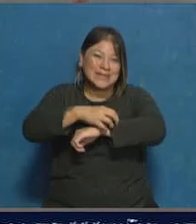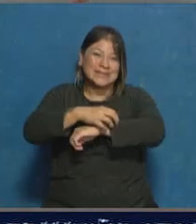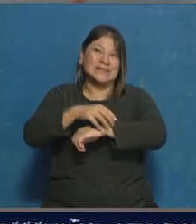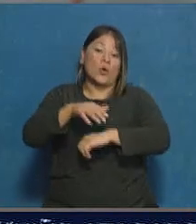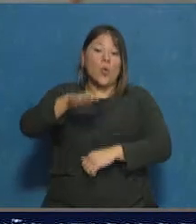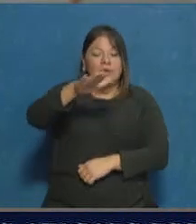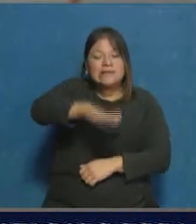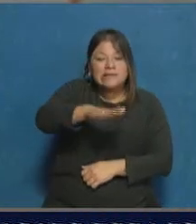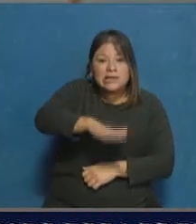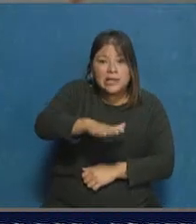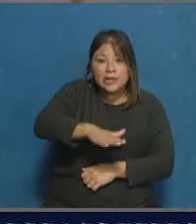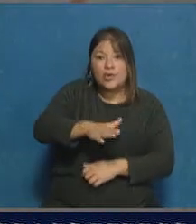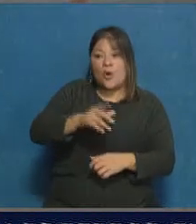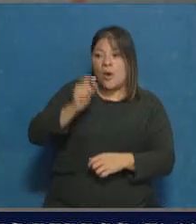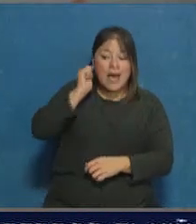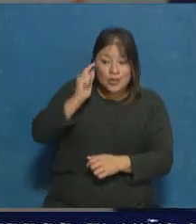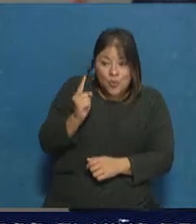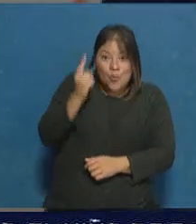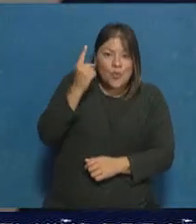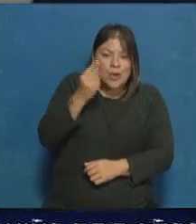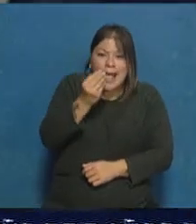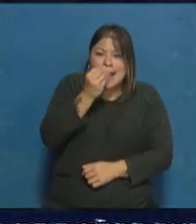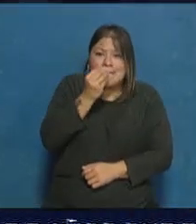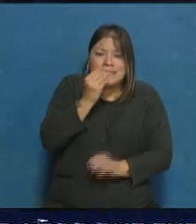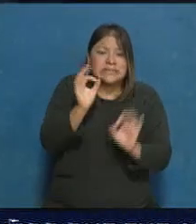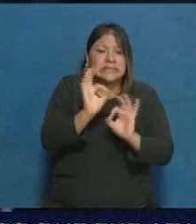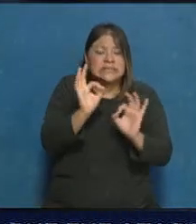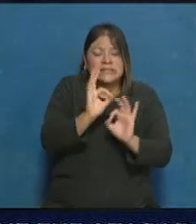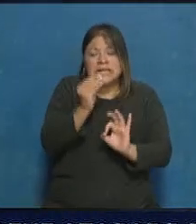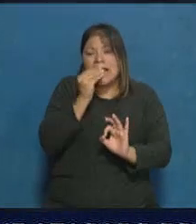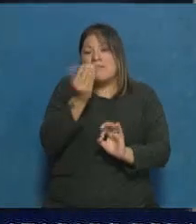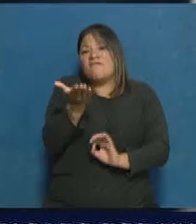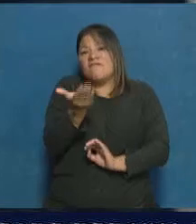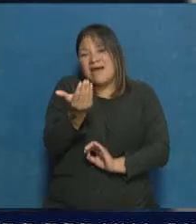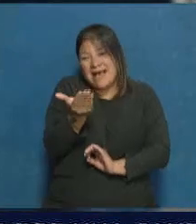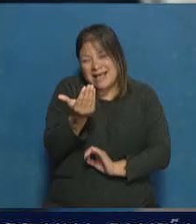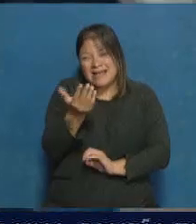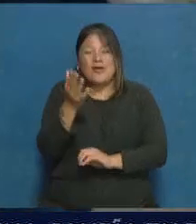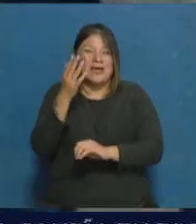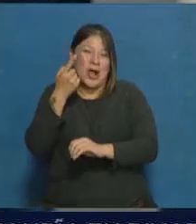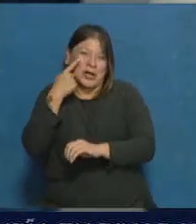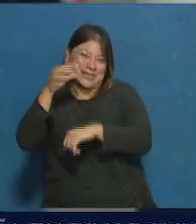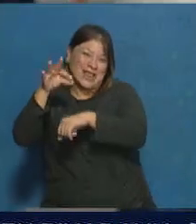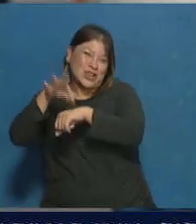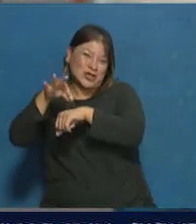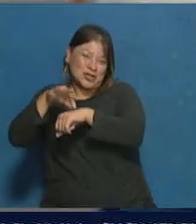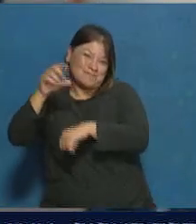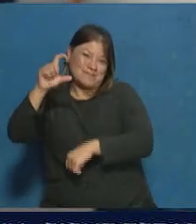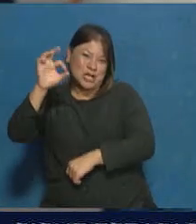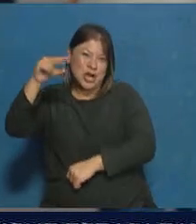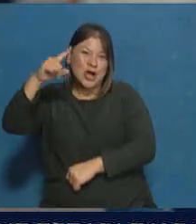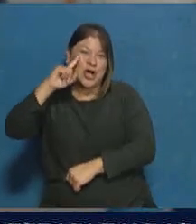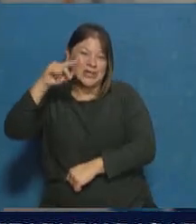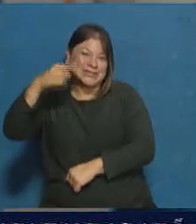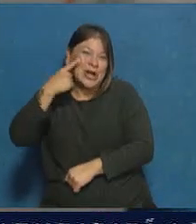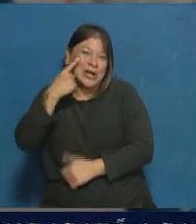bien alimentado durante el primer año de vida, todos los que hemos escuchado al doctor Enconín lo sabemos, no desarrollan de la misma